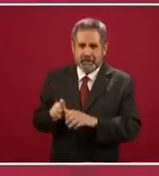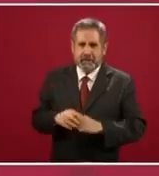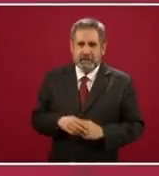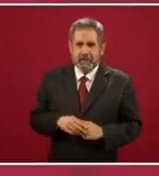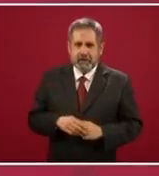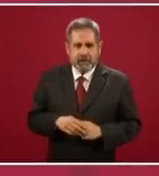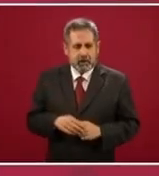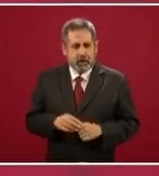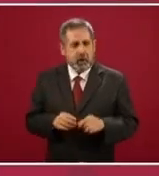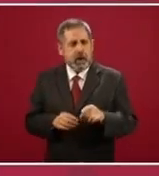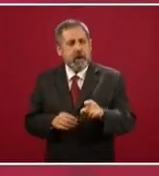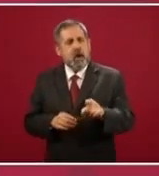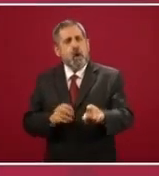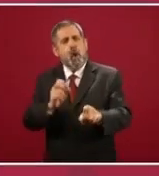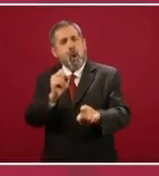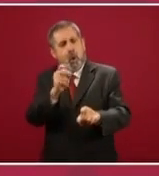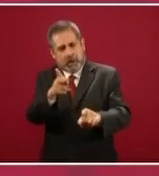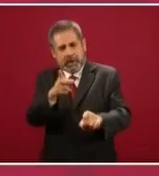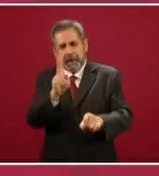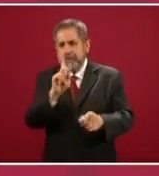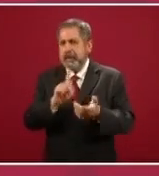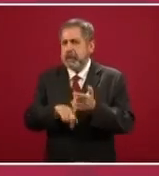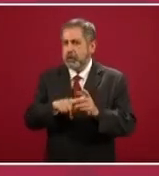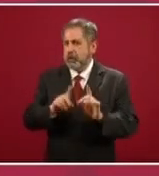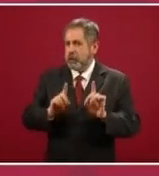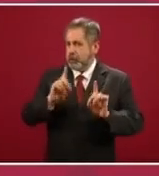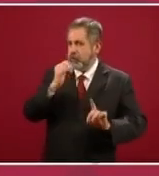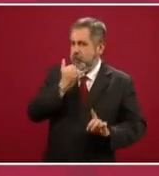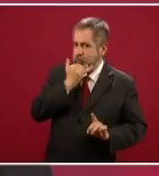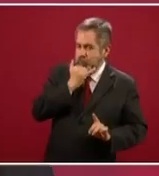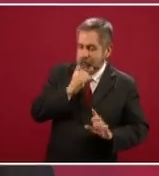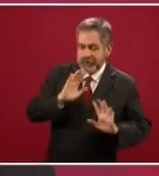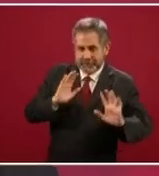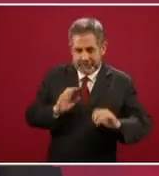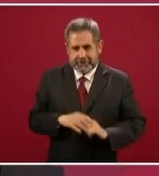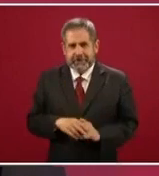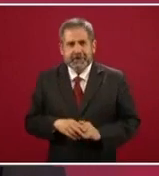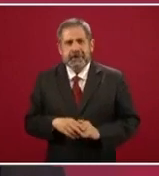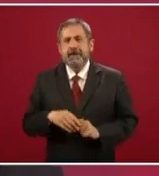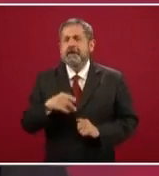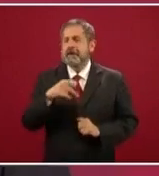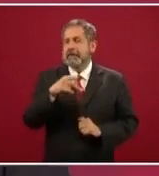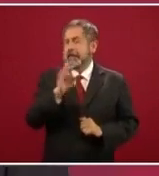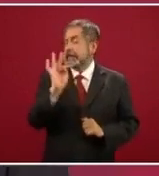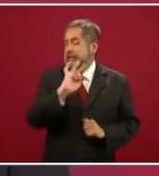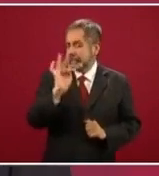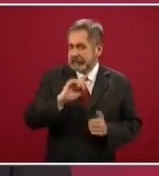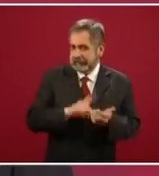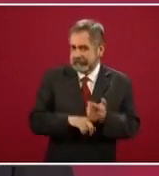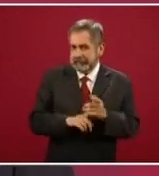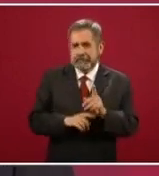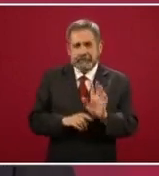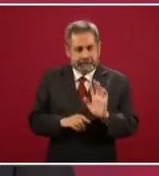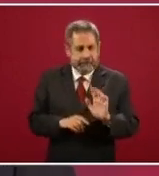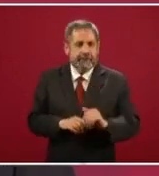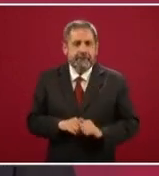aceptando sin conceder de que las encuestas estas que yo llamo